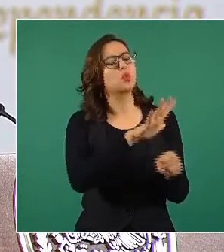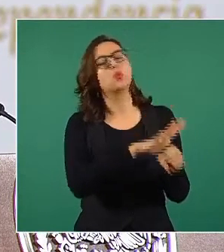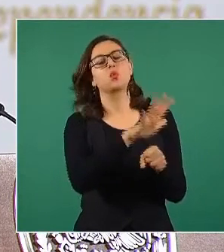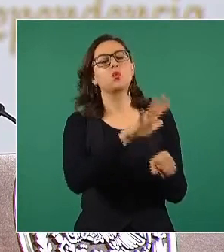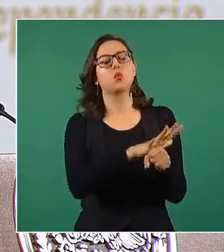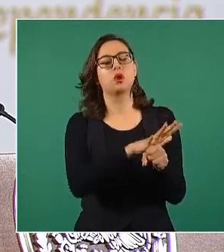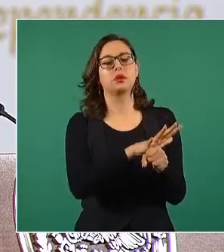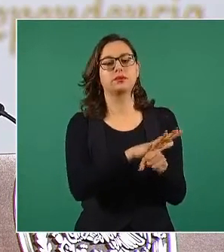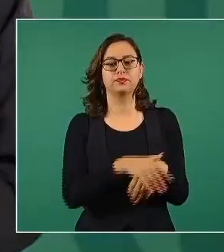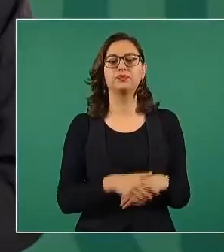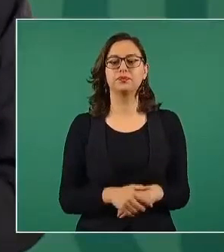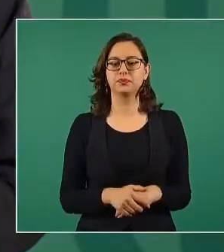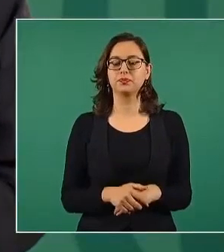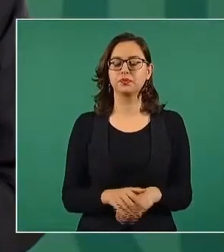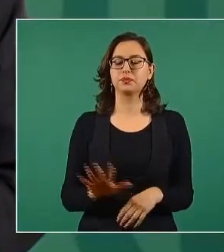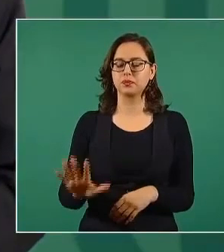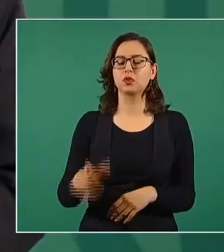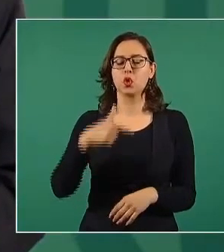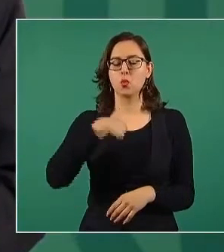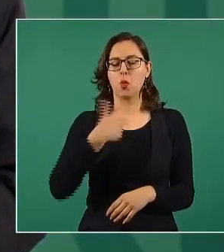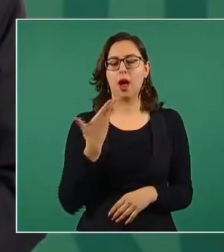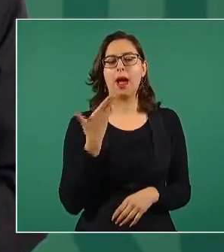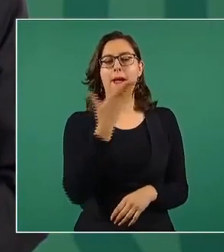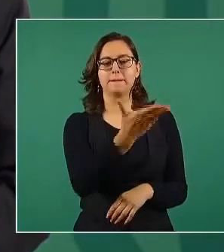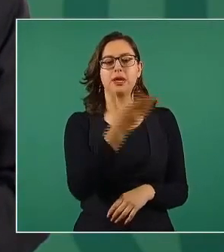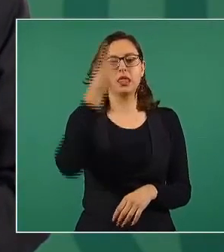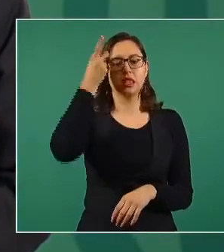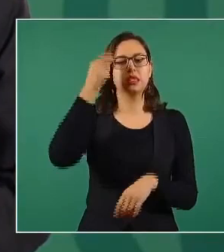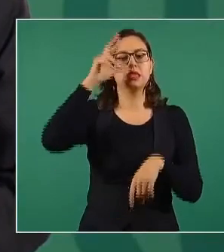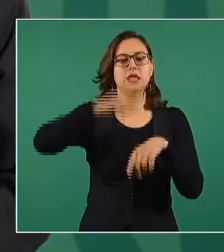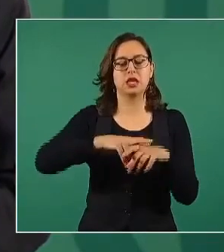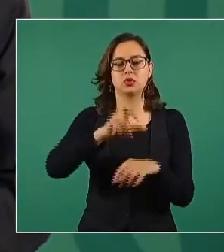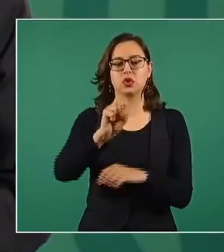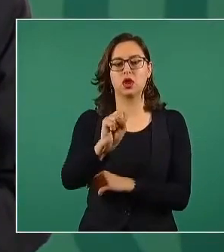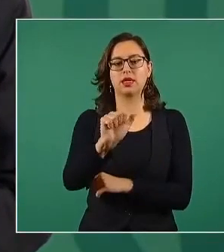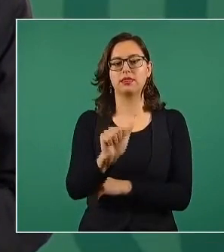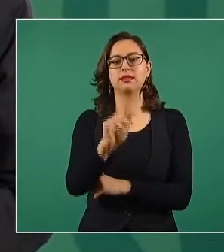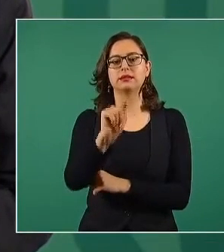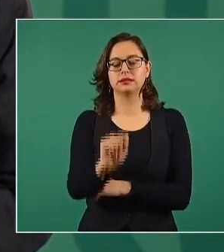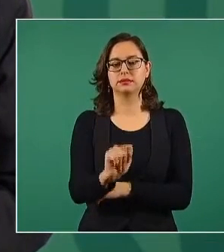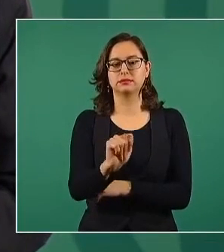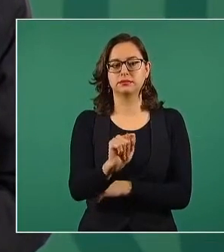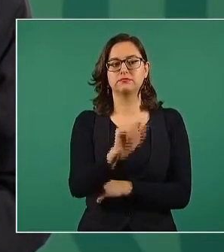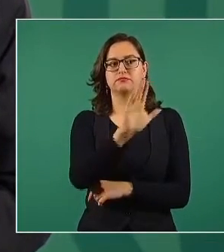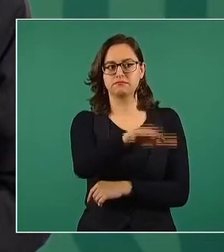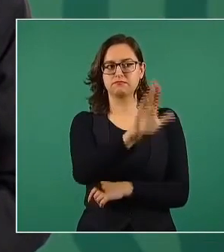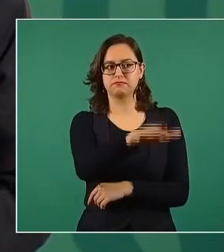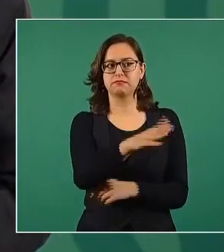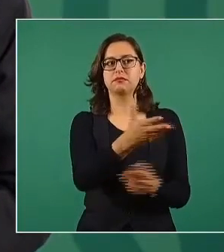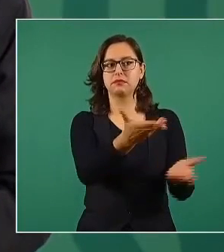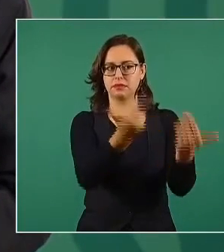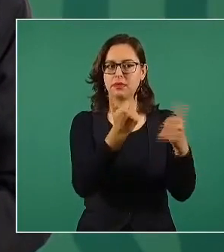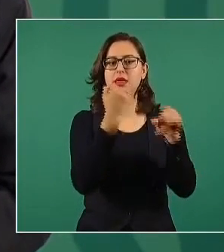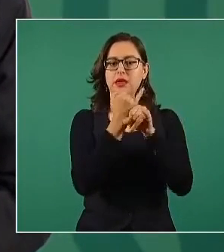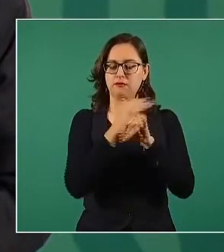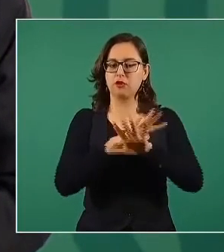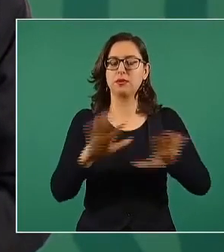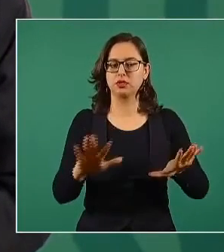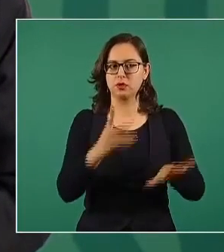Vamos a pedirle a la directora del SAT que nos informe.